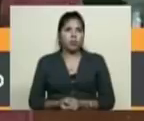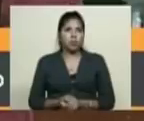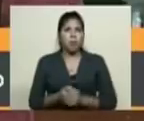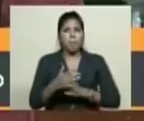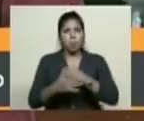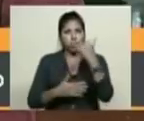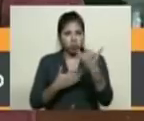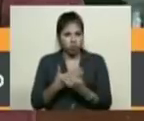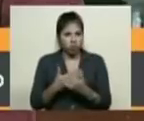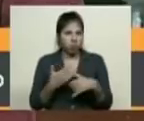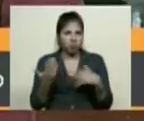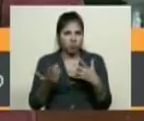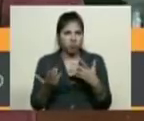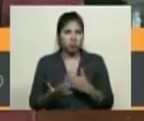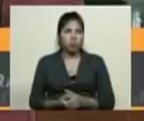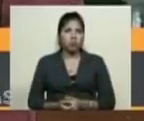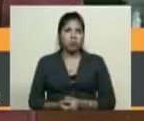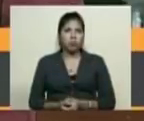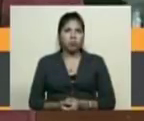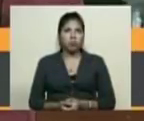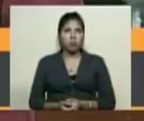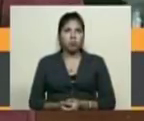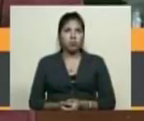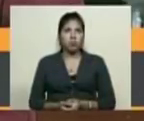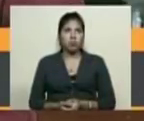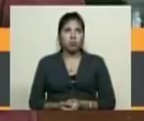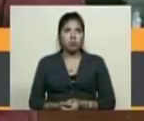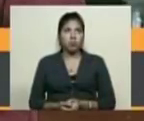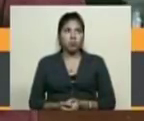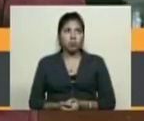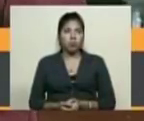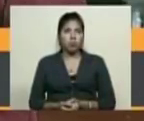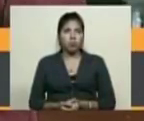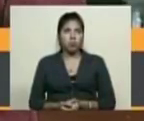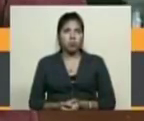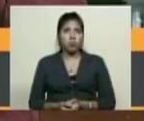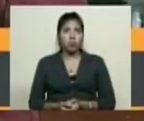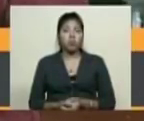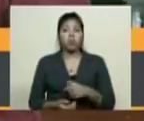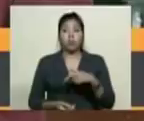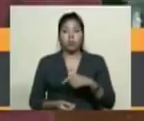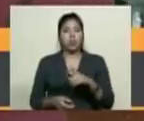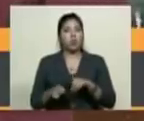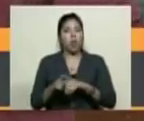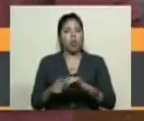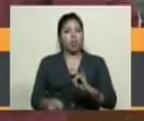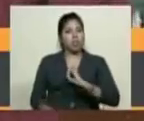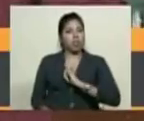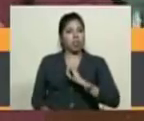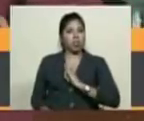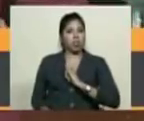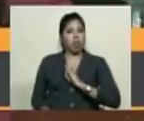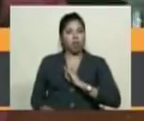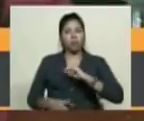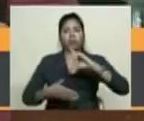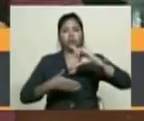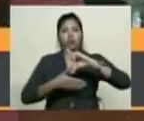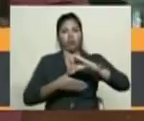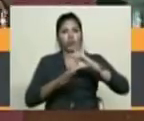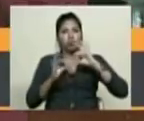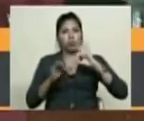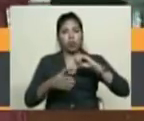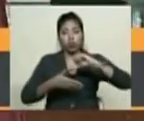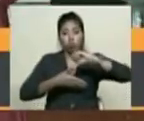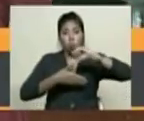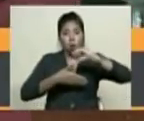de la identidad suramericana, la ciudadanía suramericana. Quiere decir que los